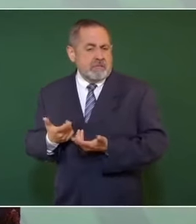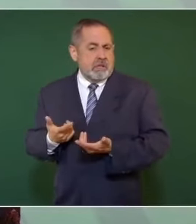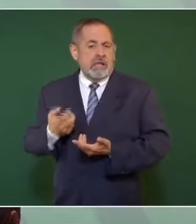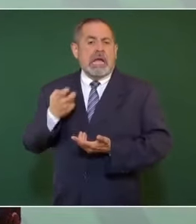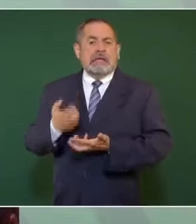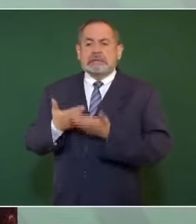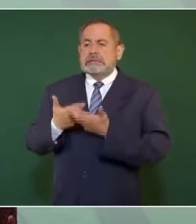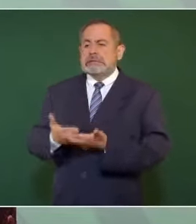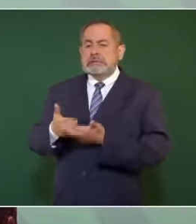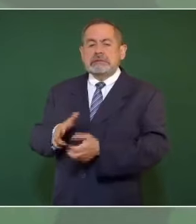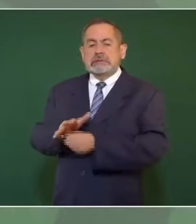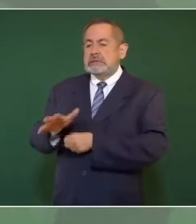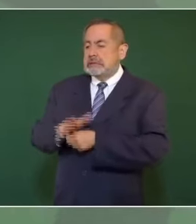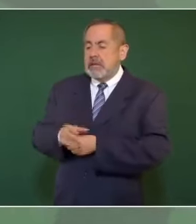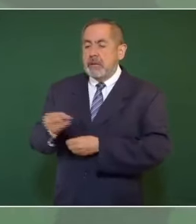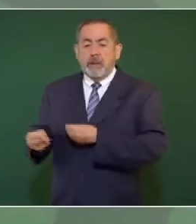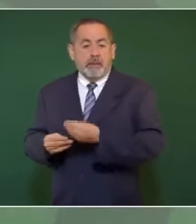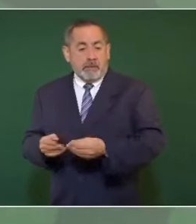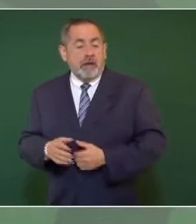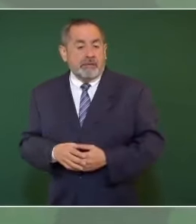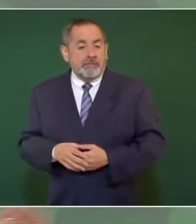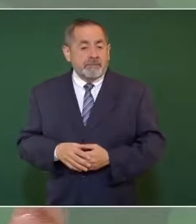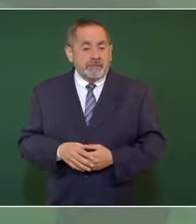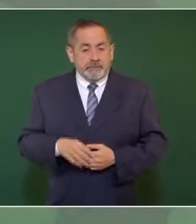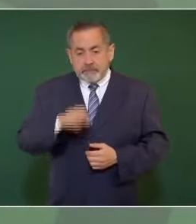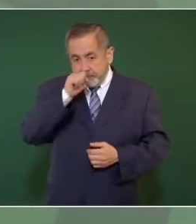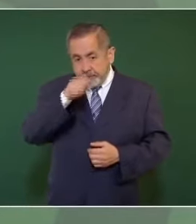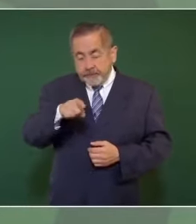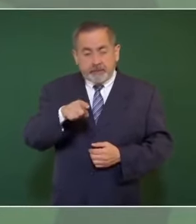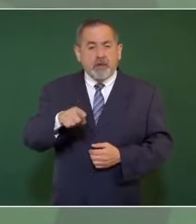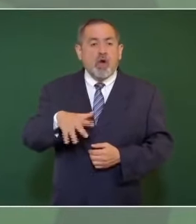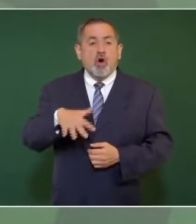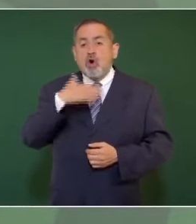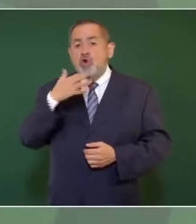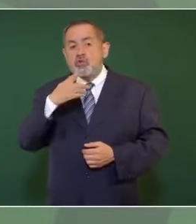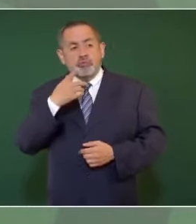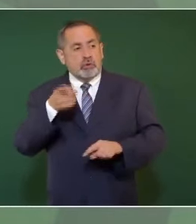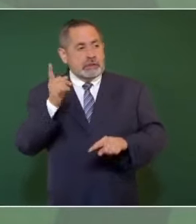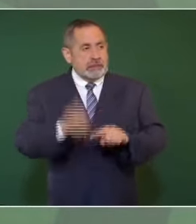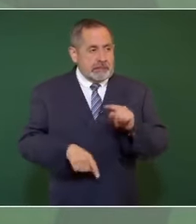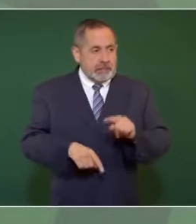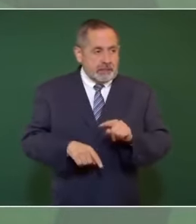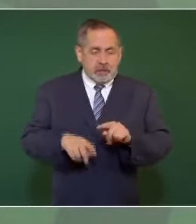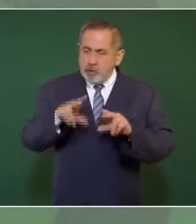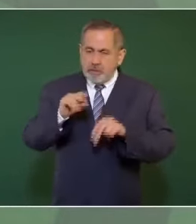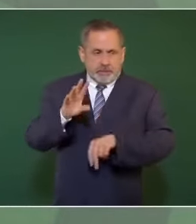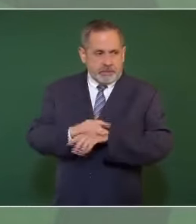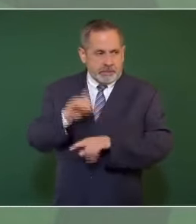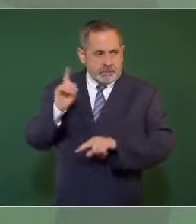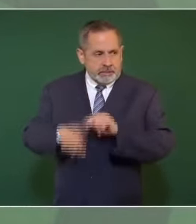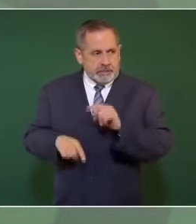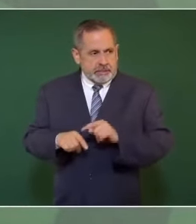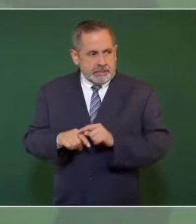dado recursos ha sido el combate a la corrupción. O sea,